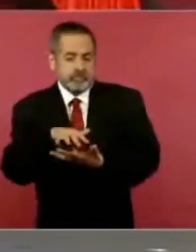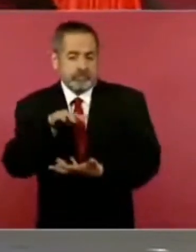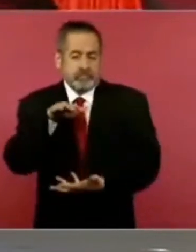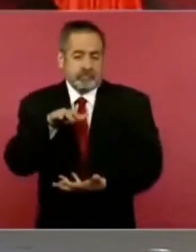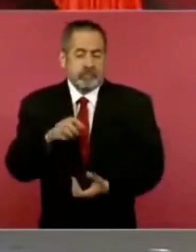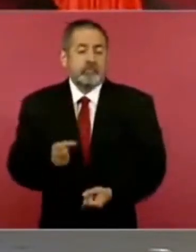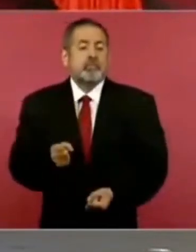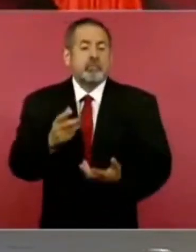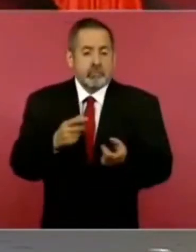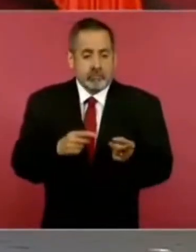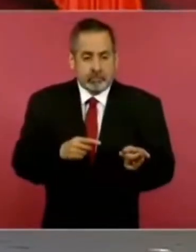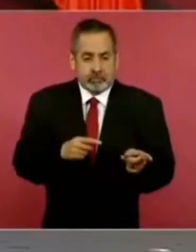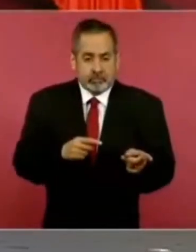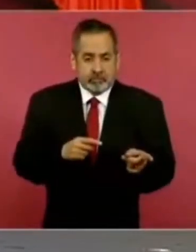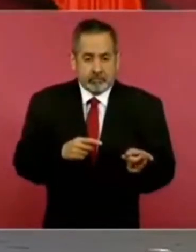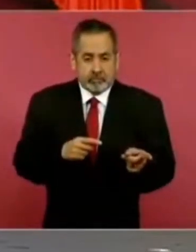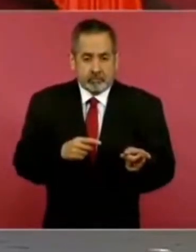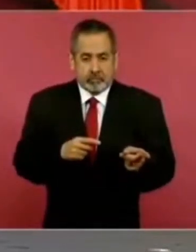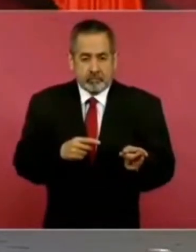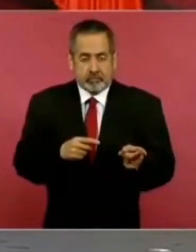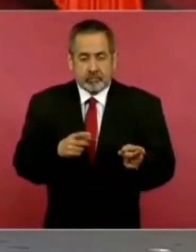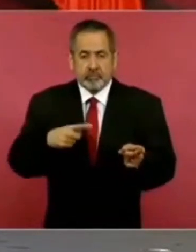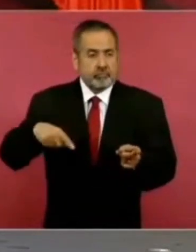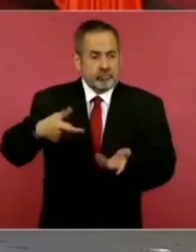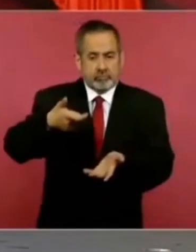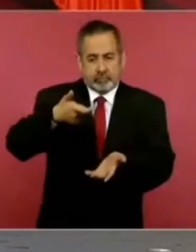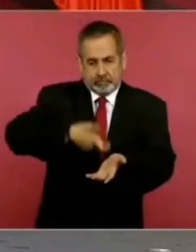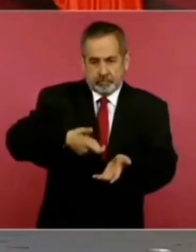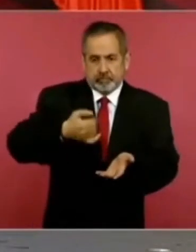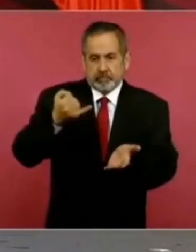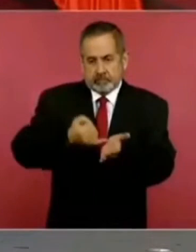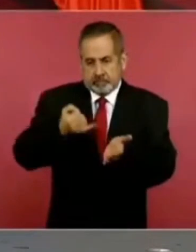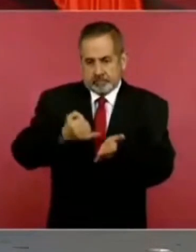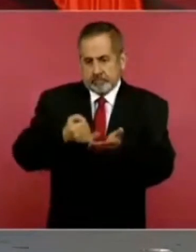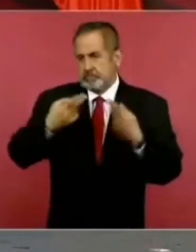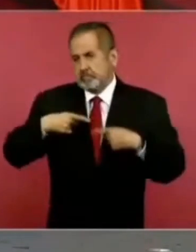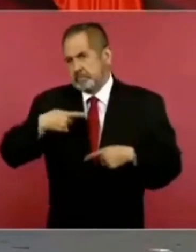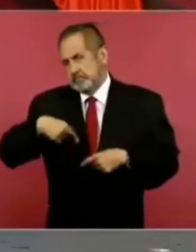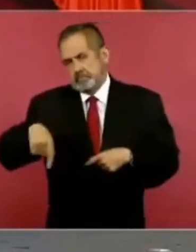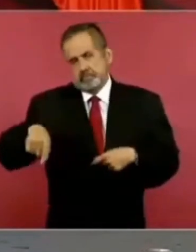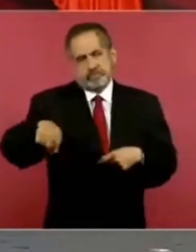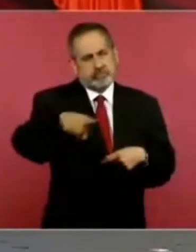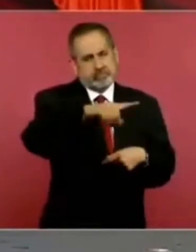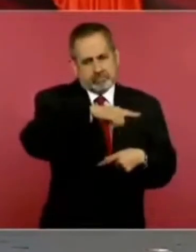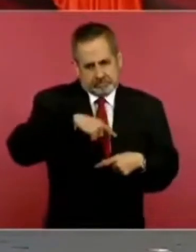de impuestos, las contribuciones de la gente,